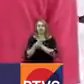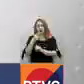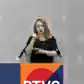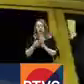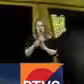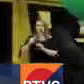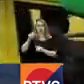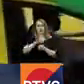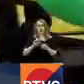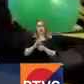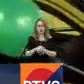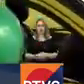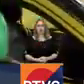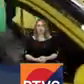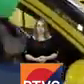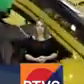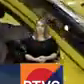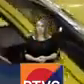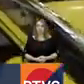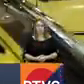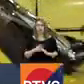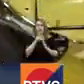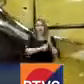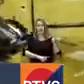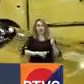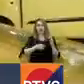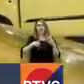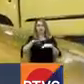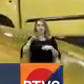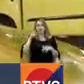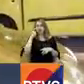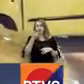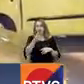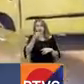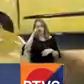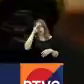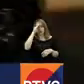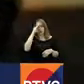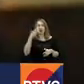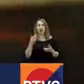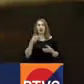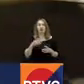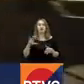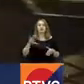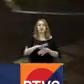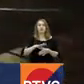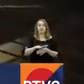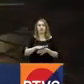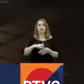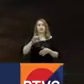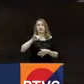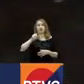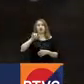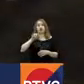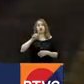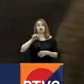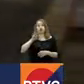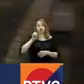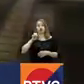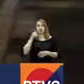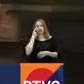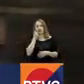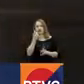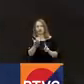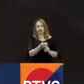ciudades las listas de los más buscados por la policía llegan a los taxistas de yumbo para poderlos encontrar